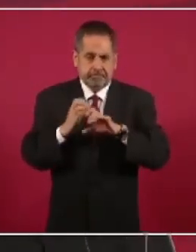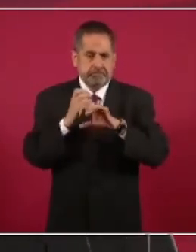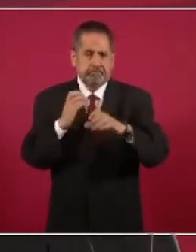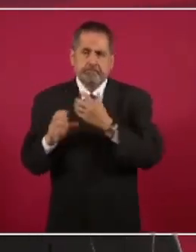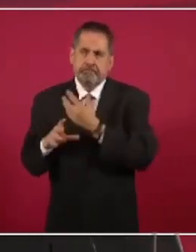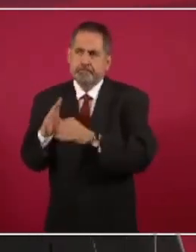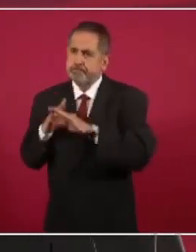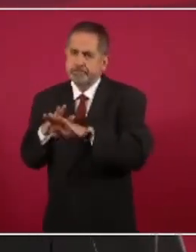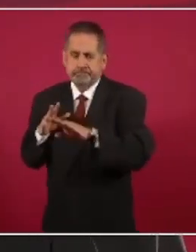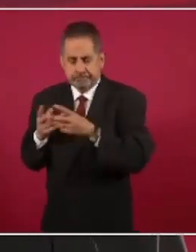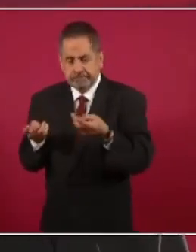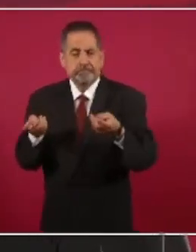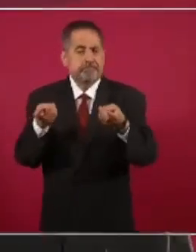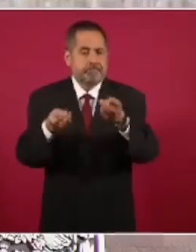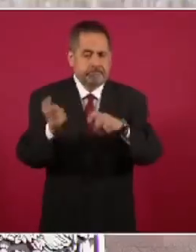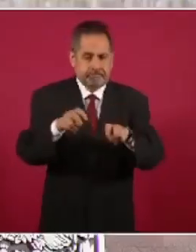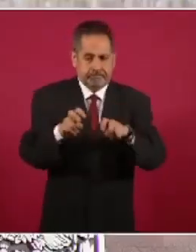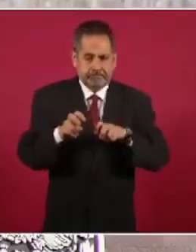migrantes,